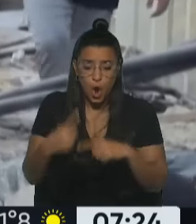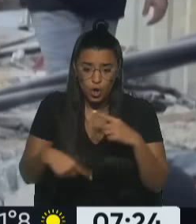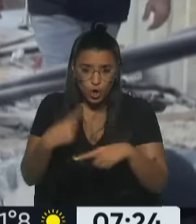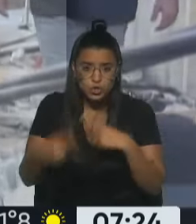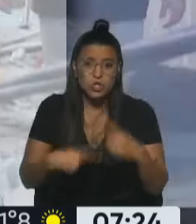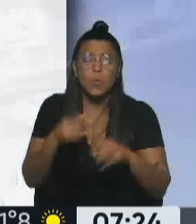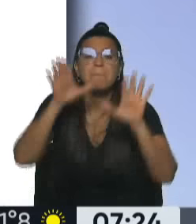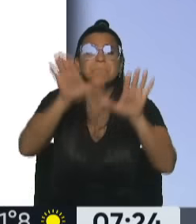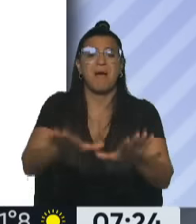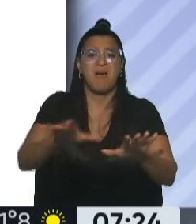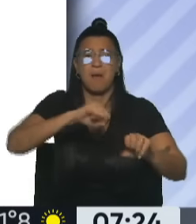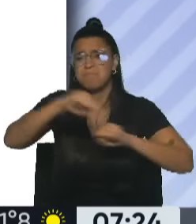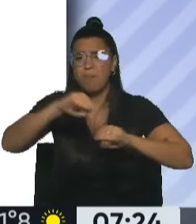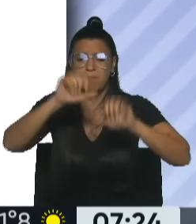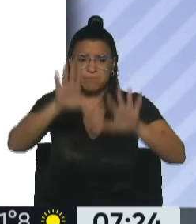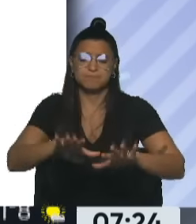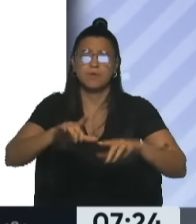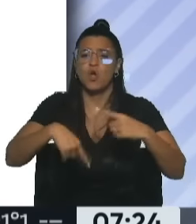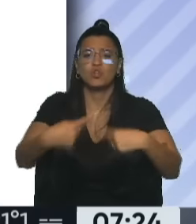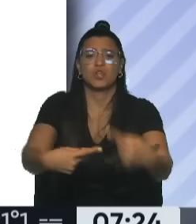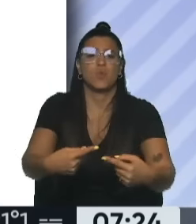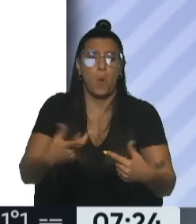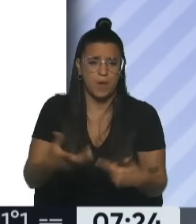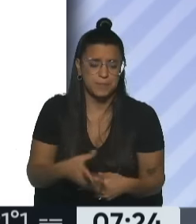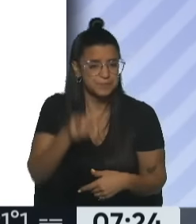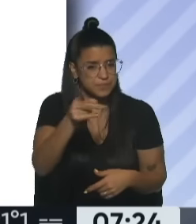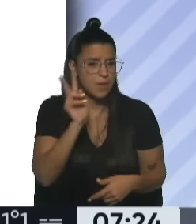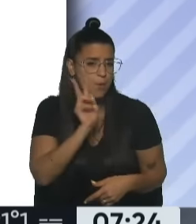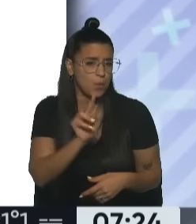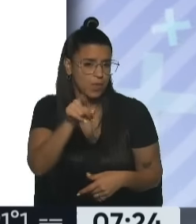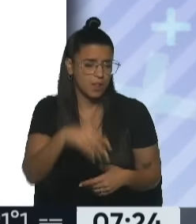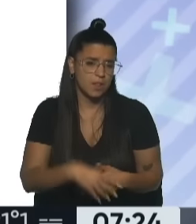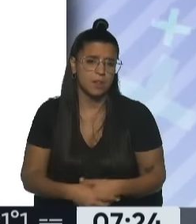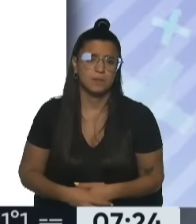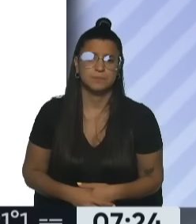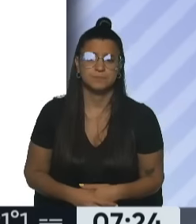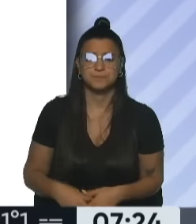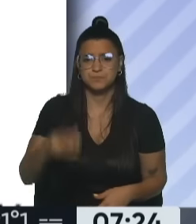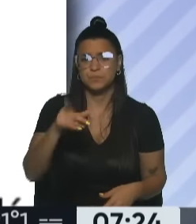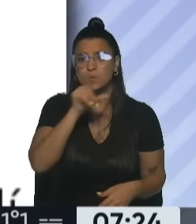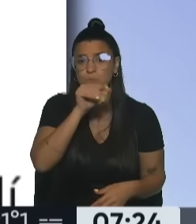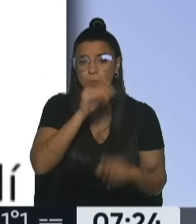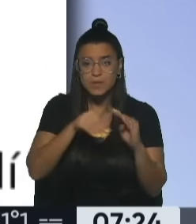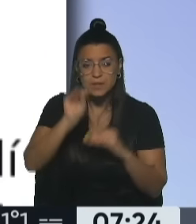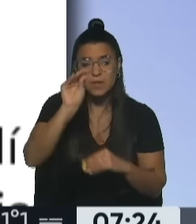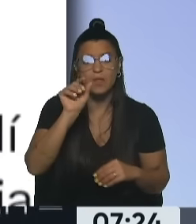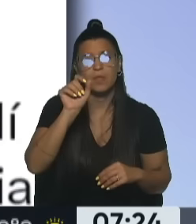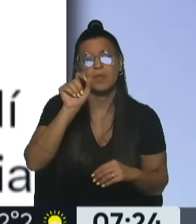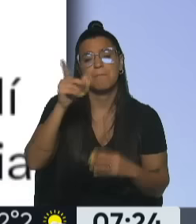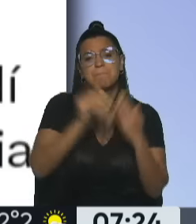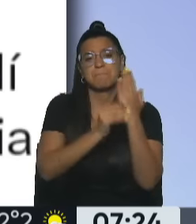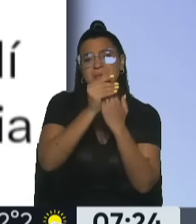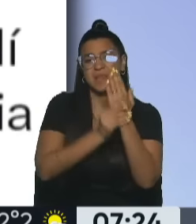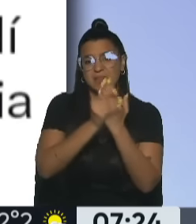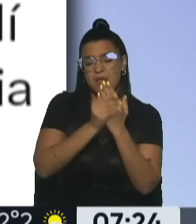alto al fuego siguiera, ¿no? Ahí vemos entonces el tuit de el Ministerio